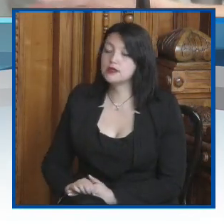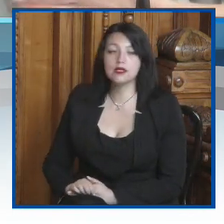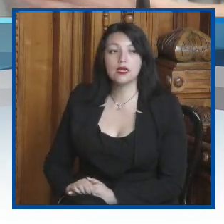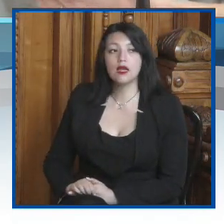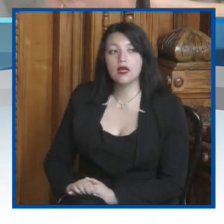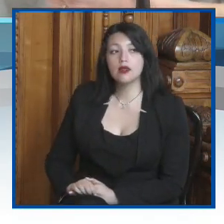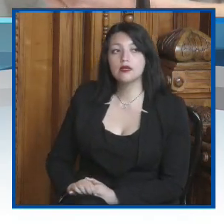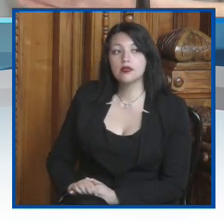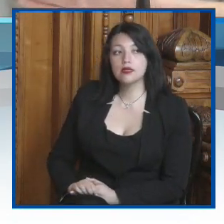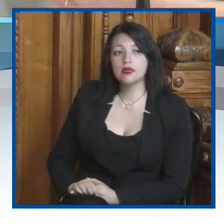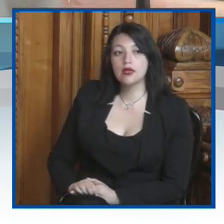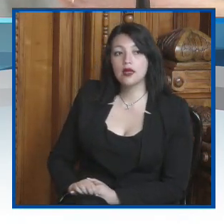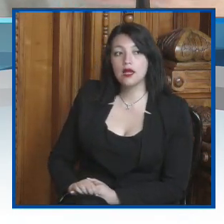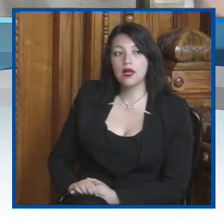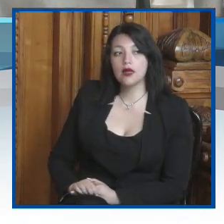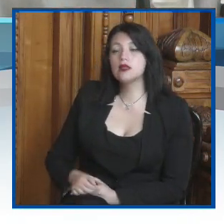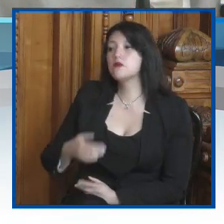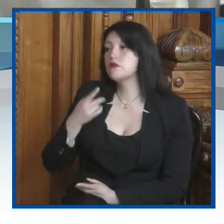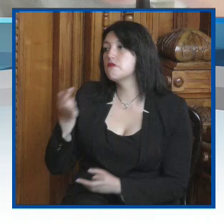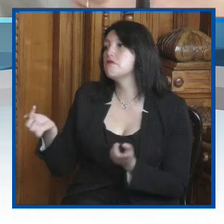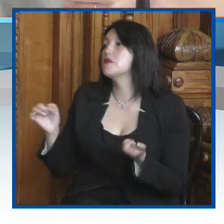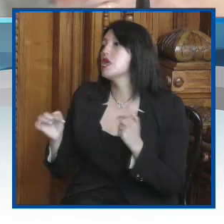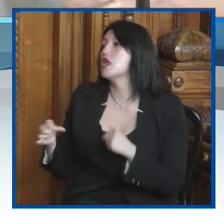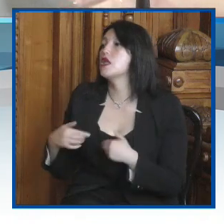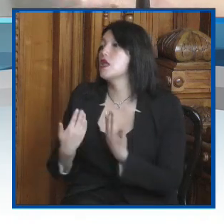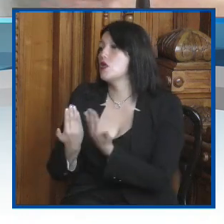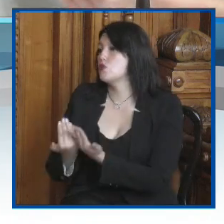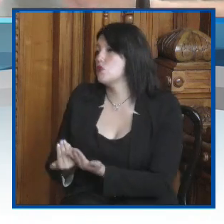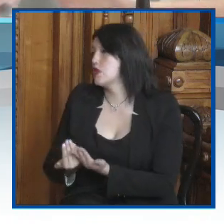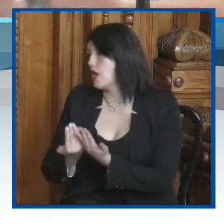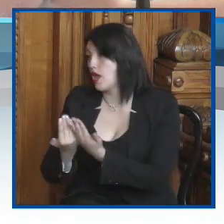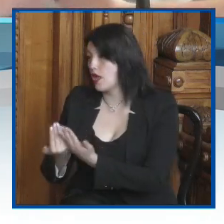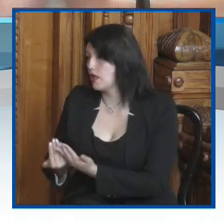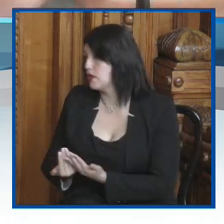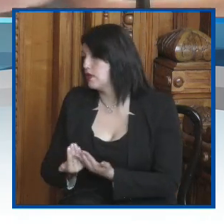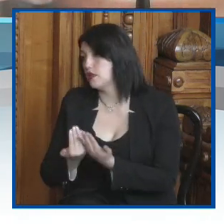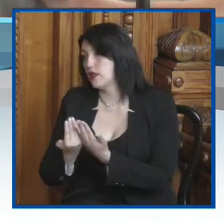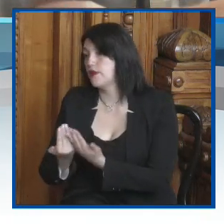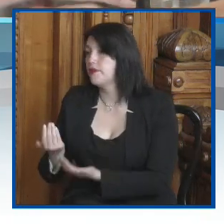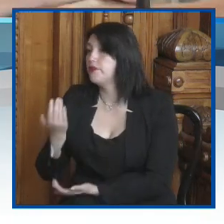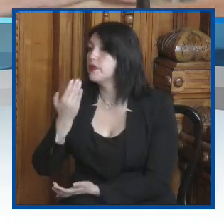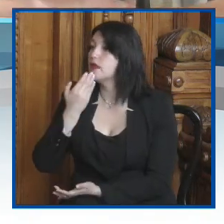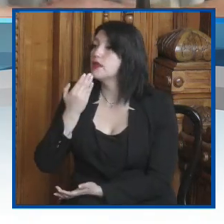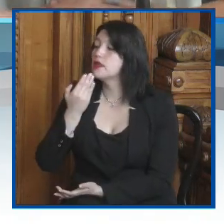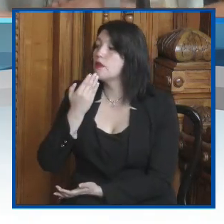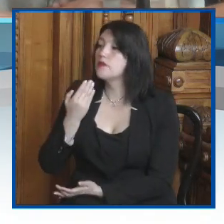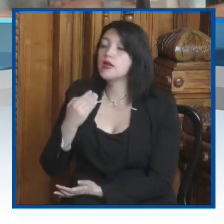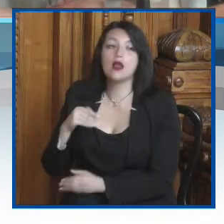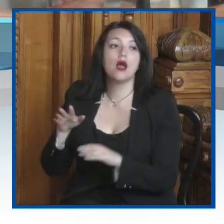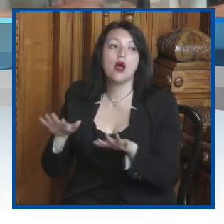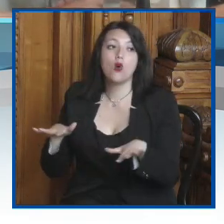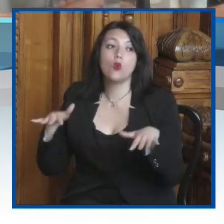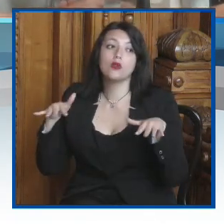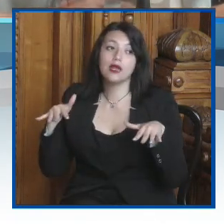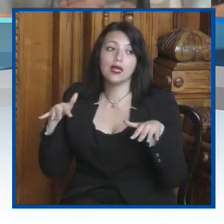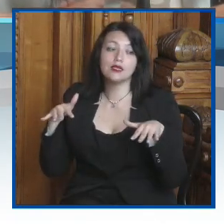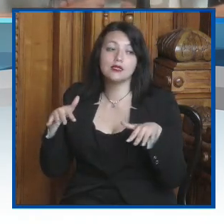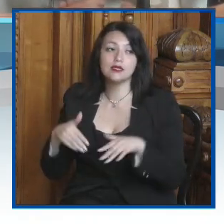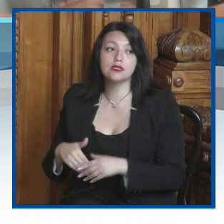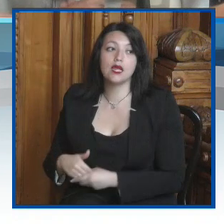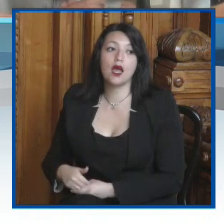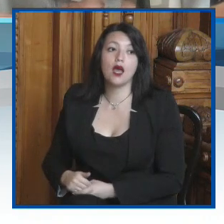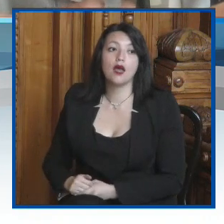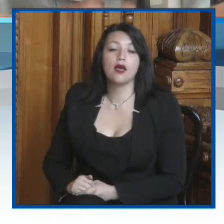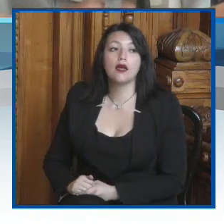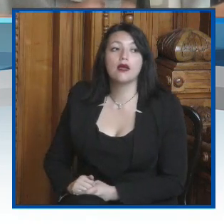como en este caso de que vienen estudiantes, por ejemplo, que se puede ver ahí en la foto, pero a las audiencias generalmente de